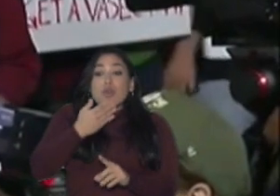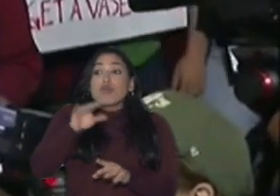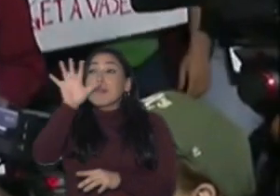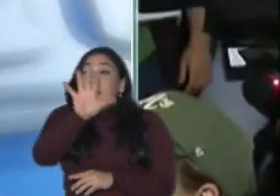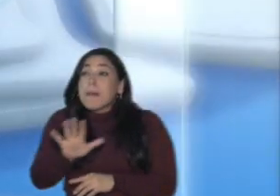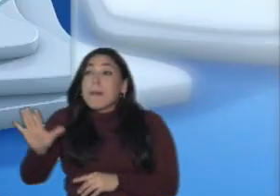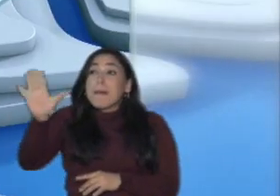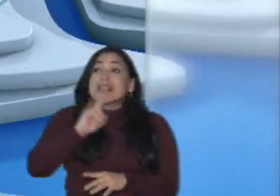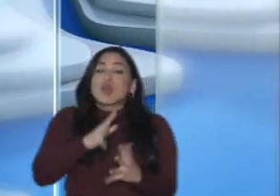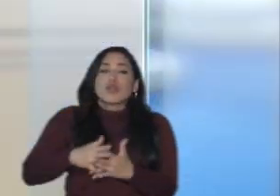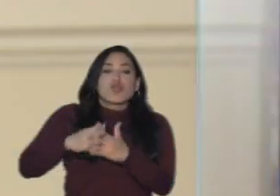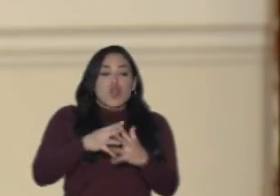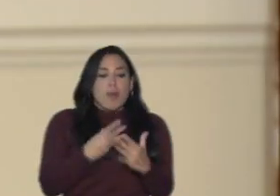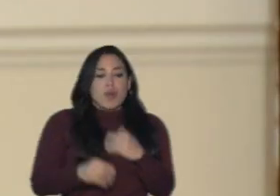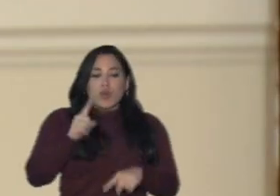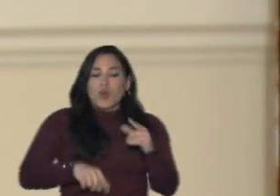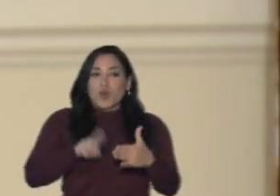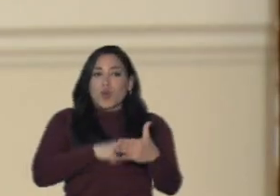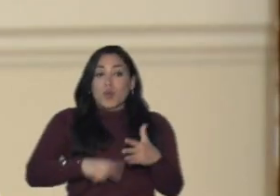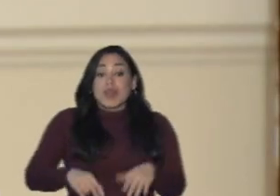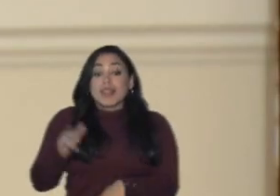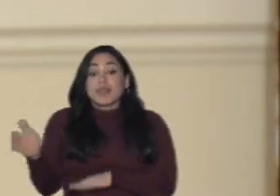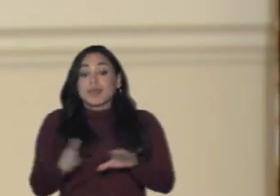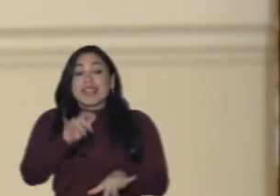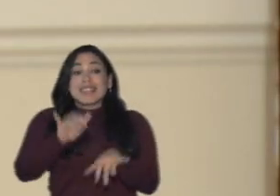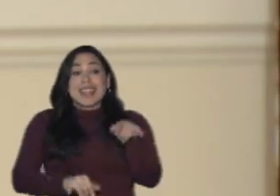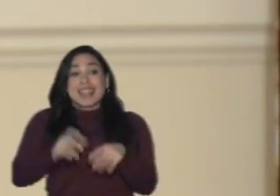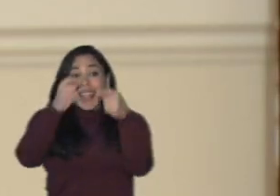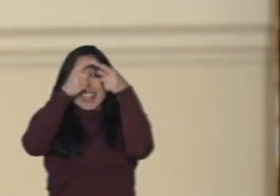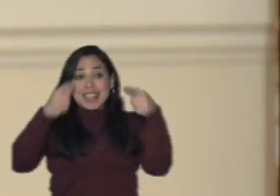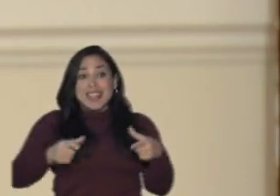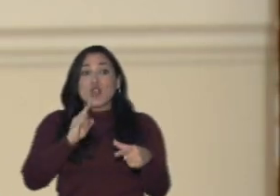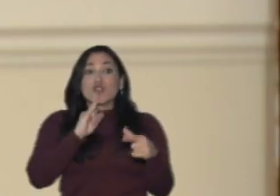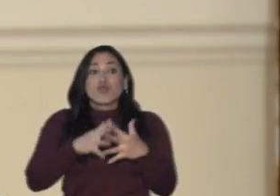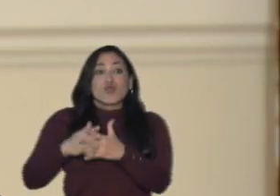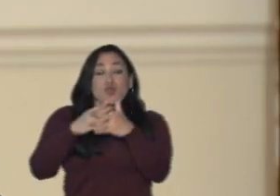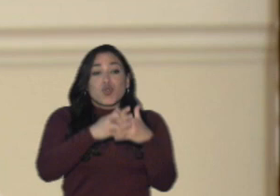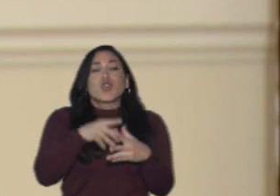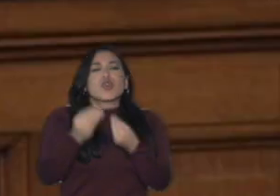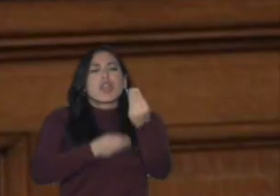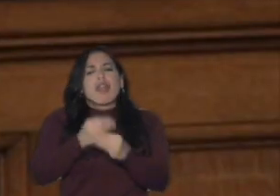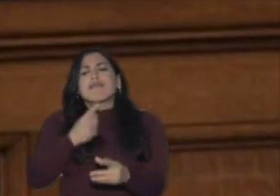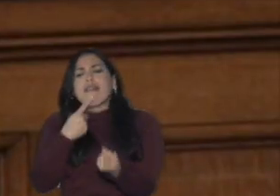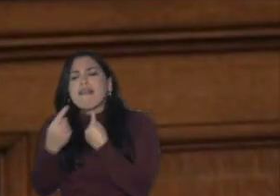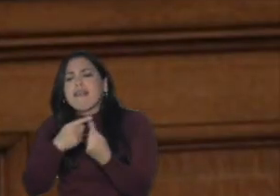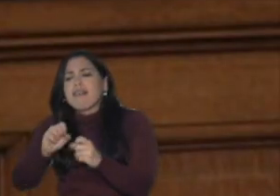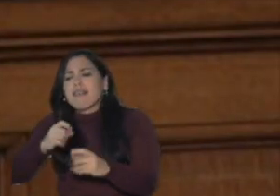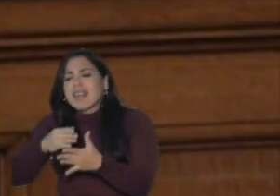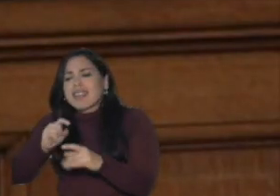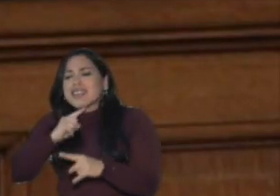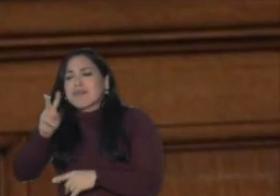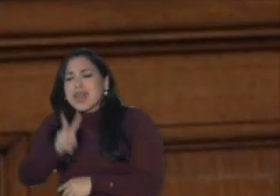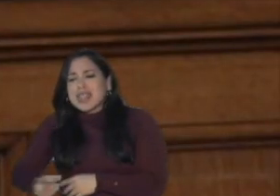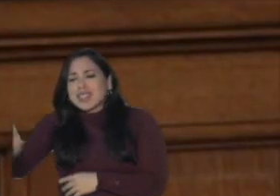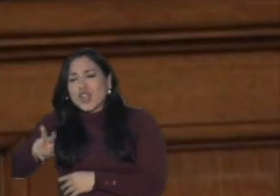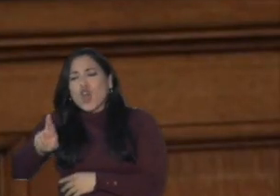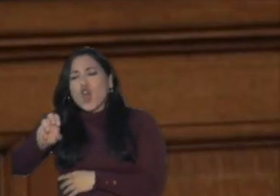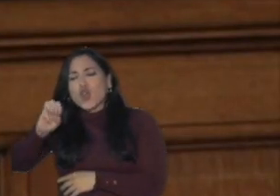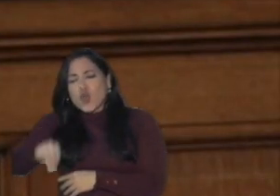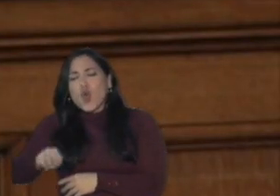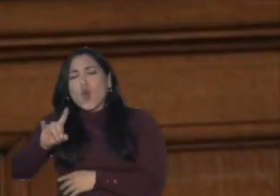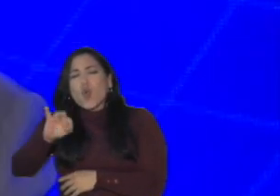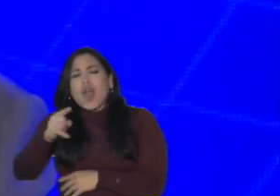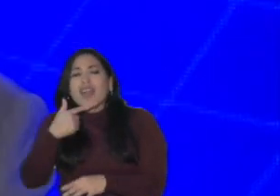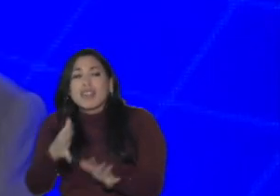estados. El secretario de Estado de Estados Unidos, Anthony Blinken, conversó con el opositor venezolano Juan Guaidó, a